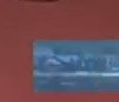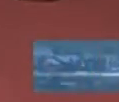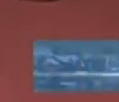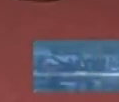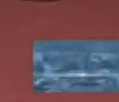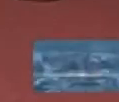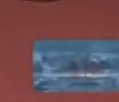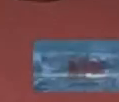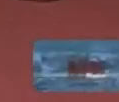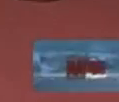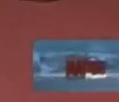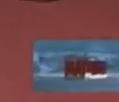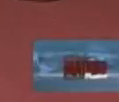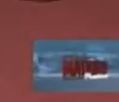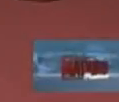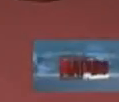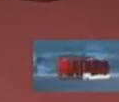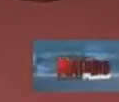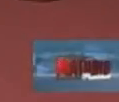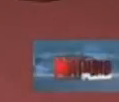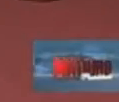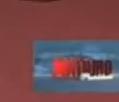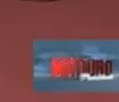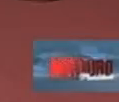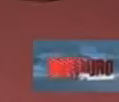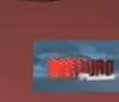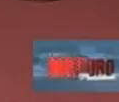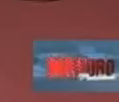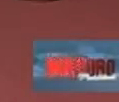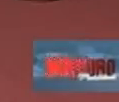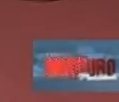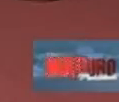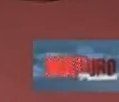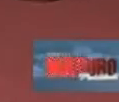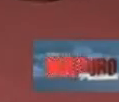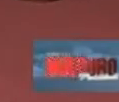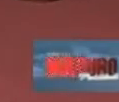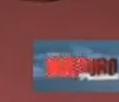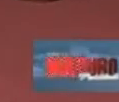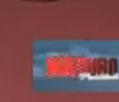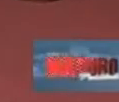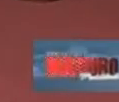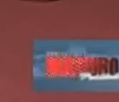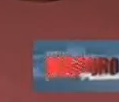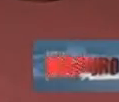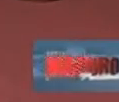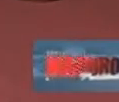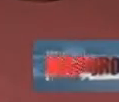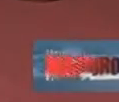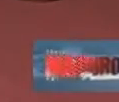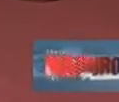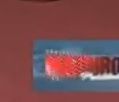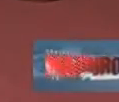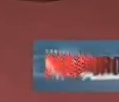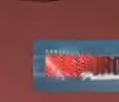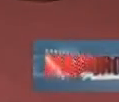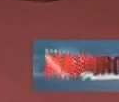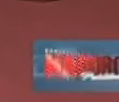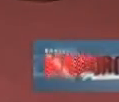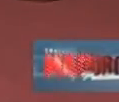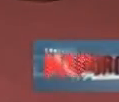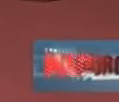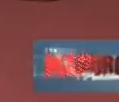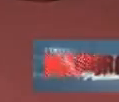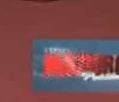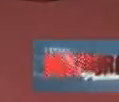España también. Saludamos al emperador inca, Evo Morales. Y saludamos también al rey de España. Le enviamos